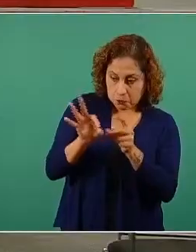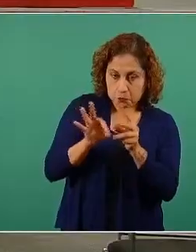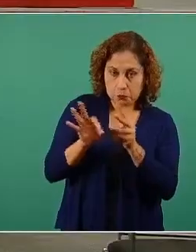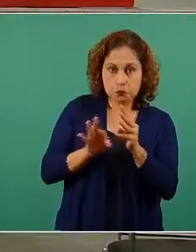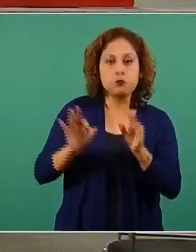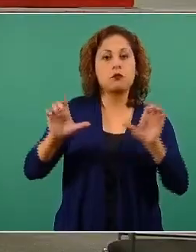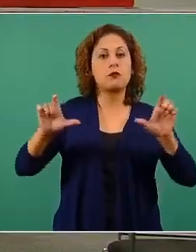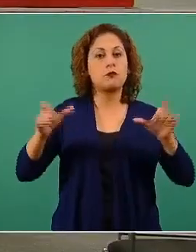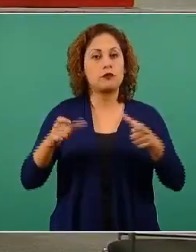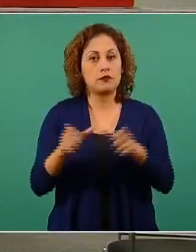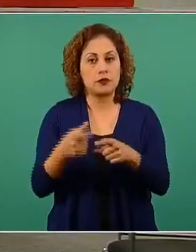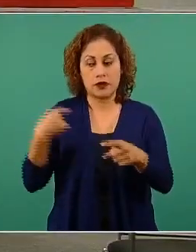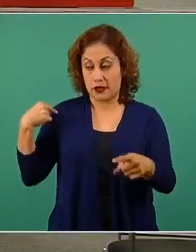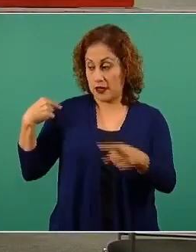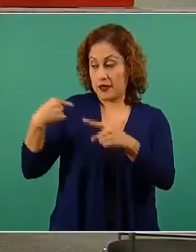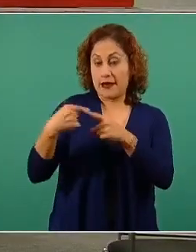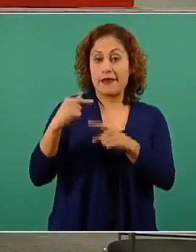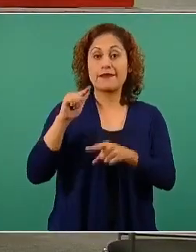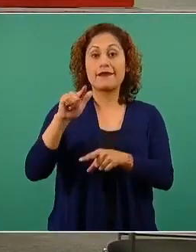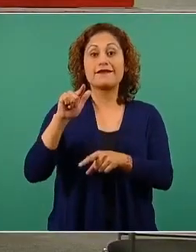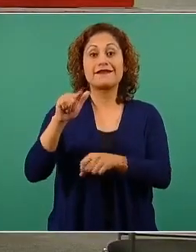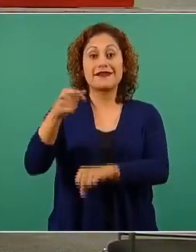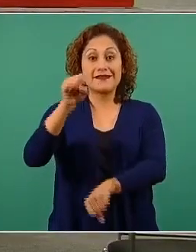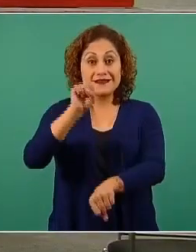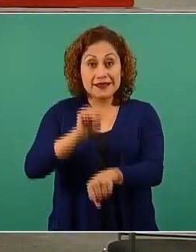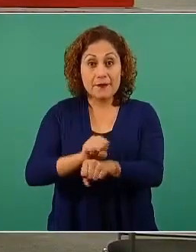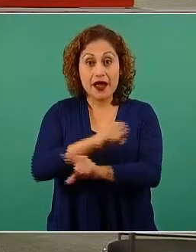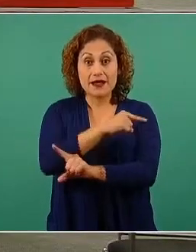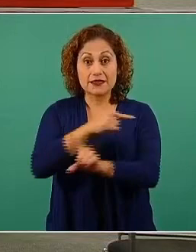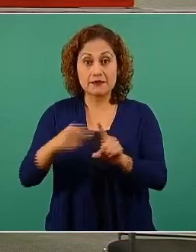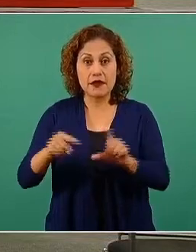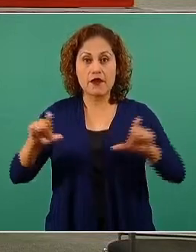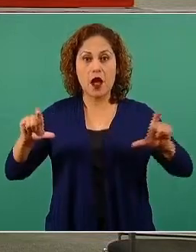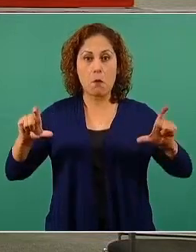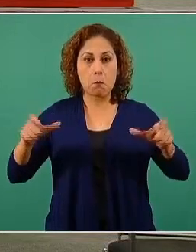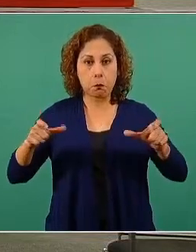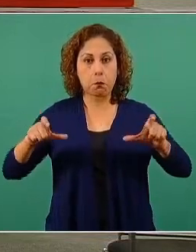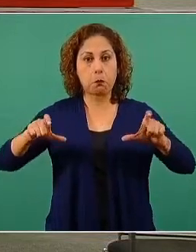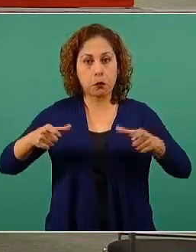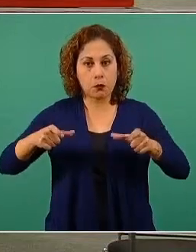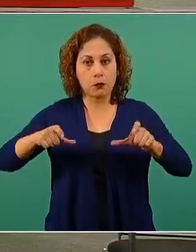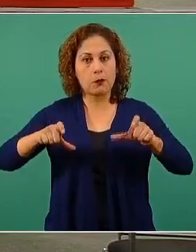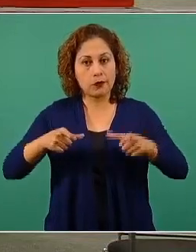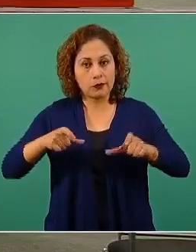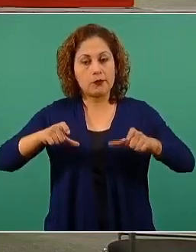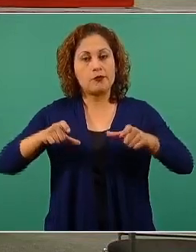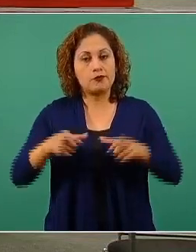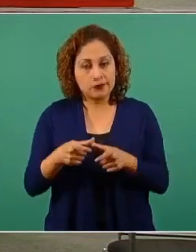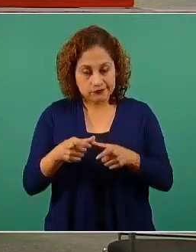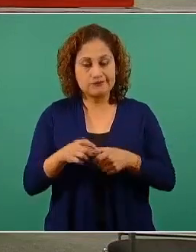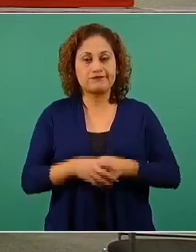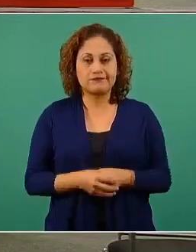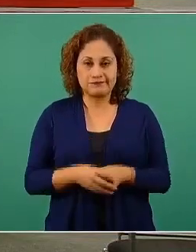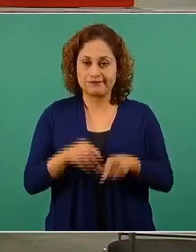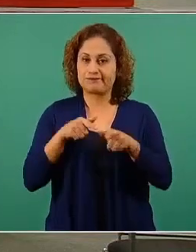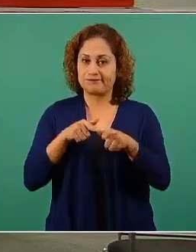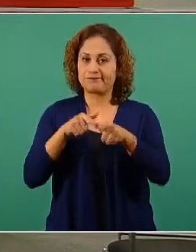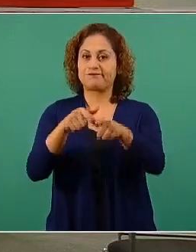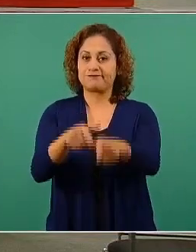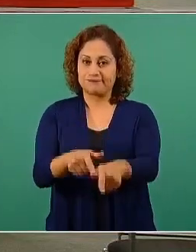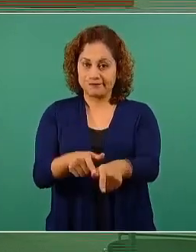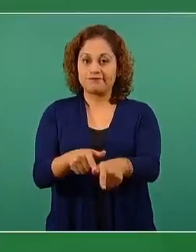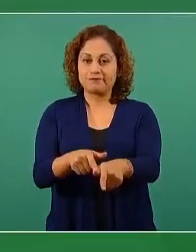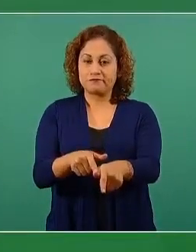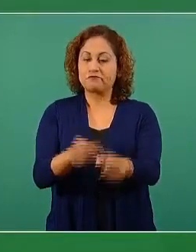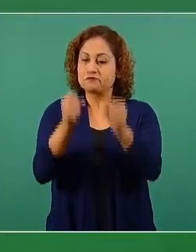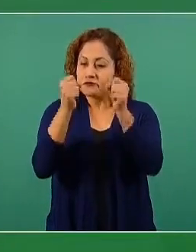por 17 semanas y media, un poco más de media semana. Finalmente, si ocurre, como es lo más probable que ocurra,